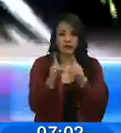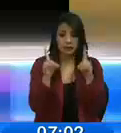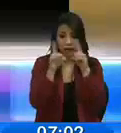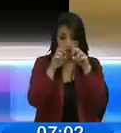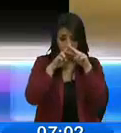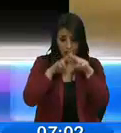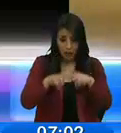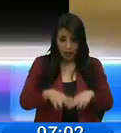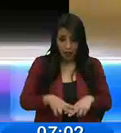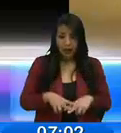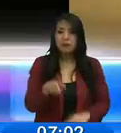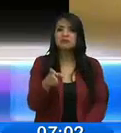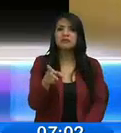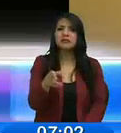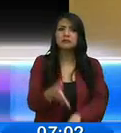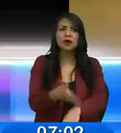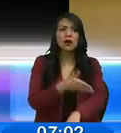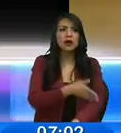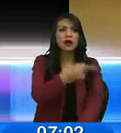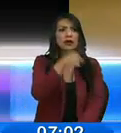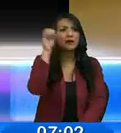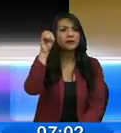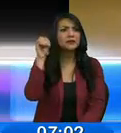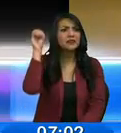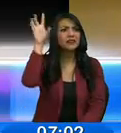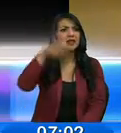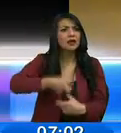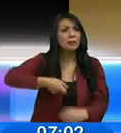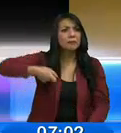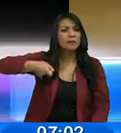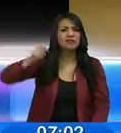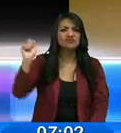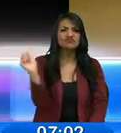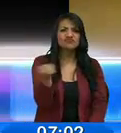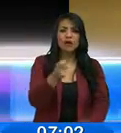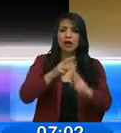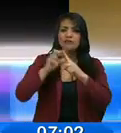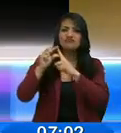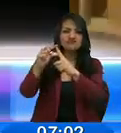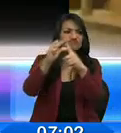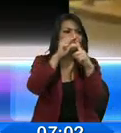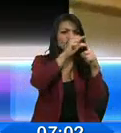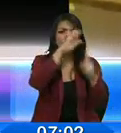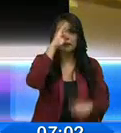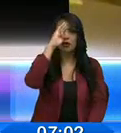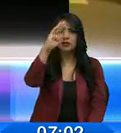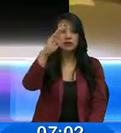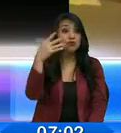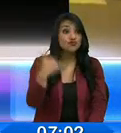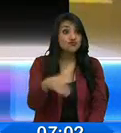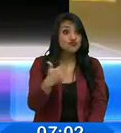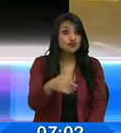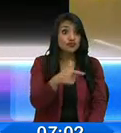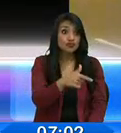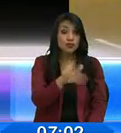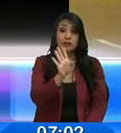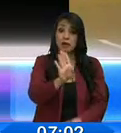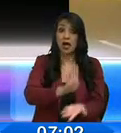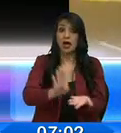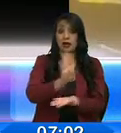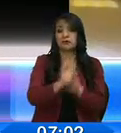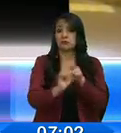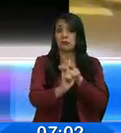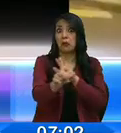sospechoso es el mismo que aparece en este video. Con machete en mano, insulta y amenaza a los policías. Como en esa ocasión estaba en su barrio,